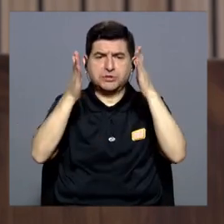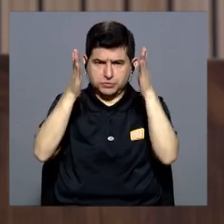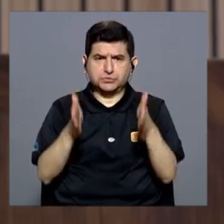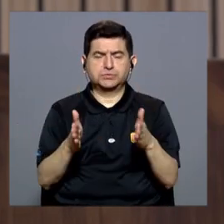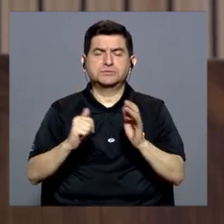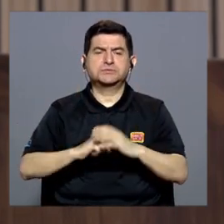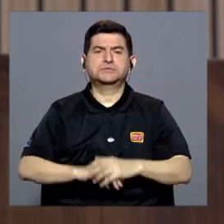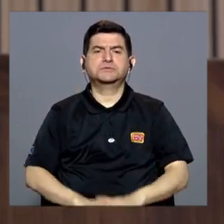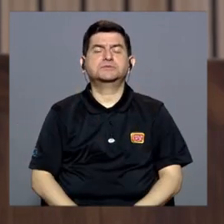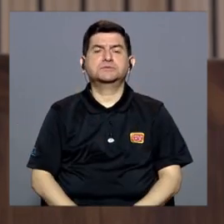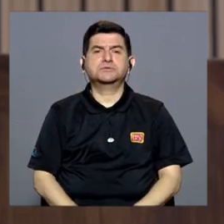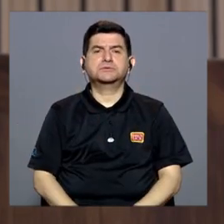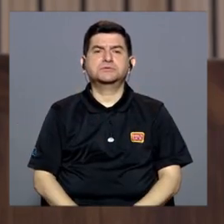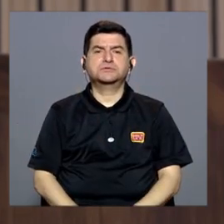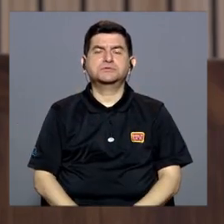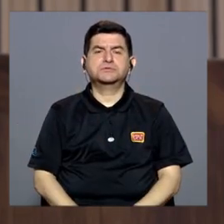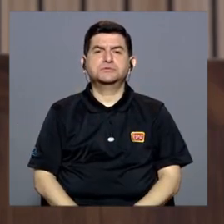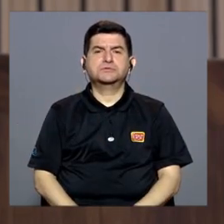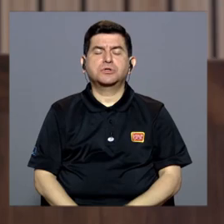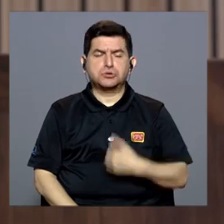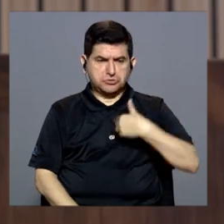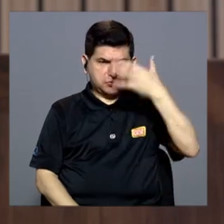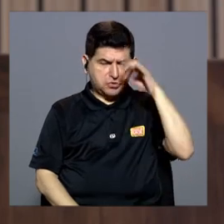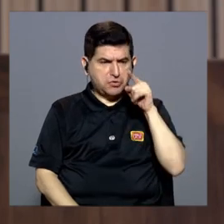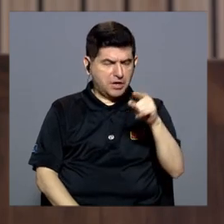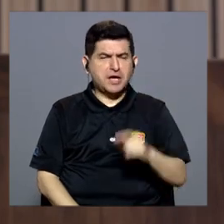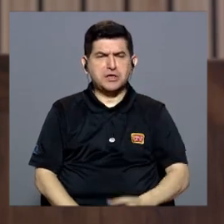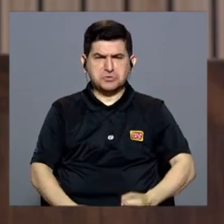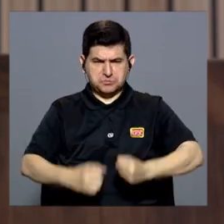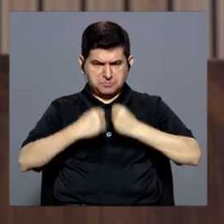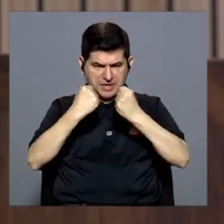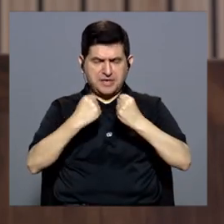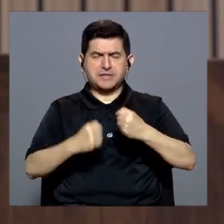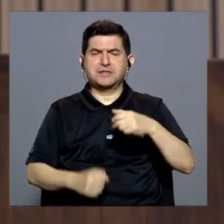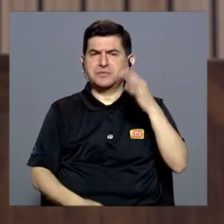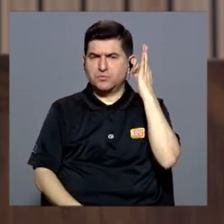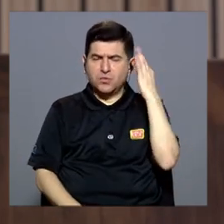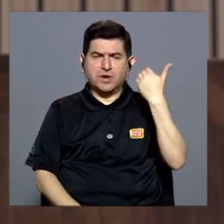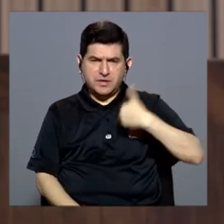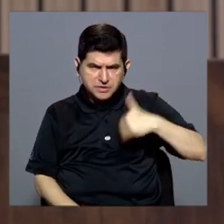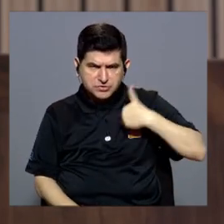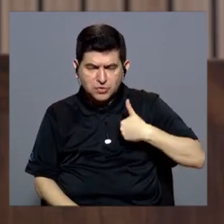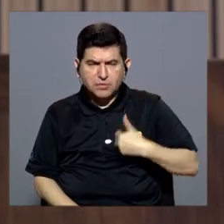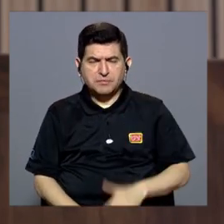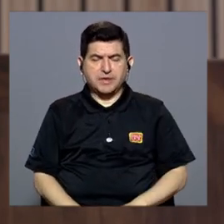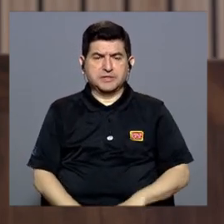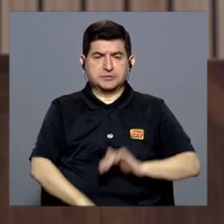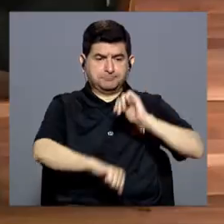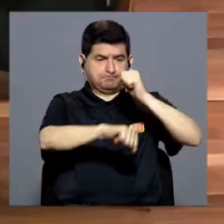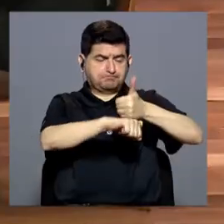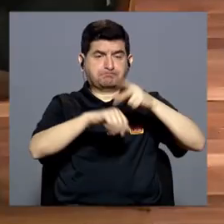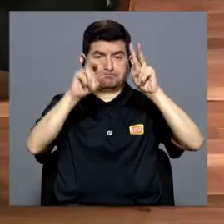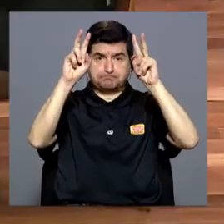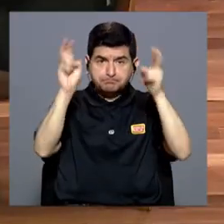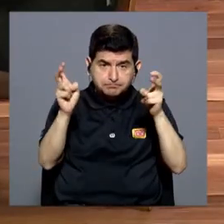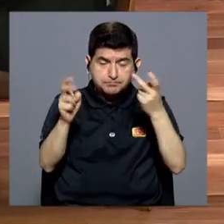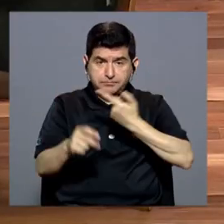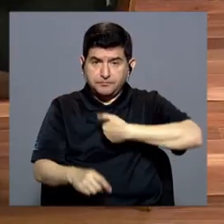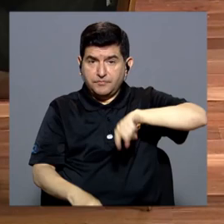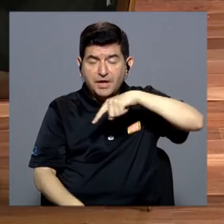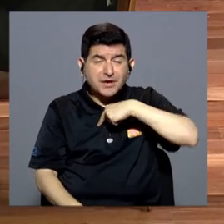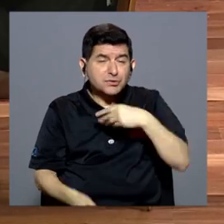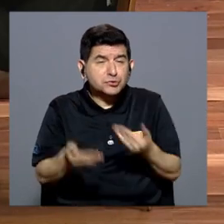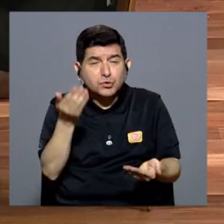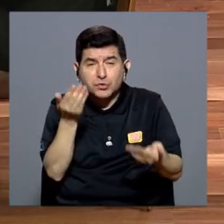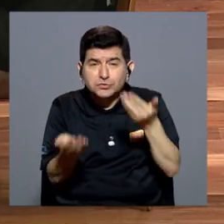que son muy valientes y valientas. Gracias. De poder colocar temas que quizás nosotros los